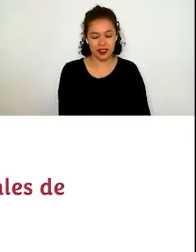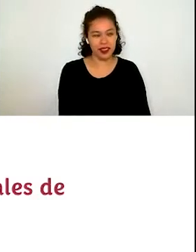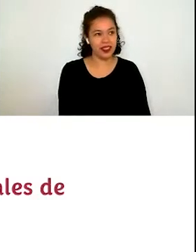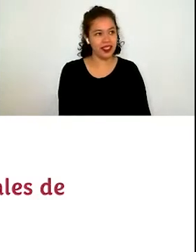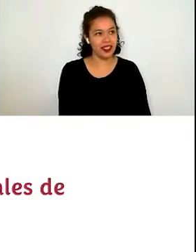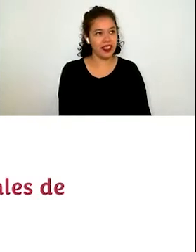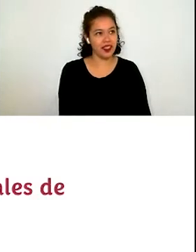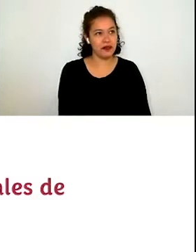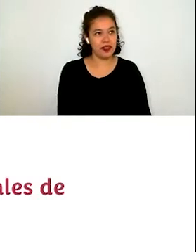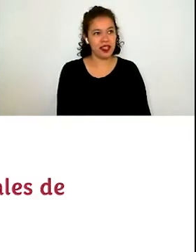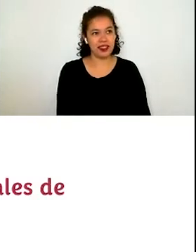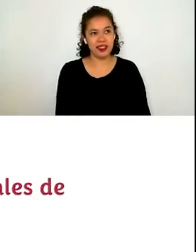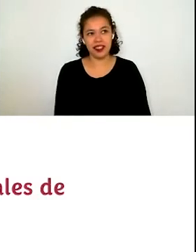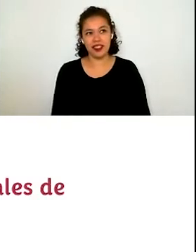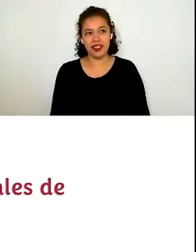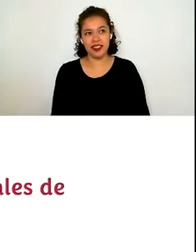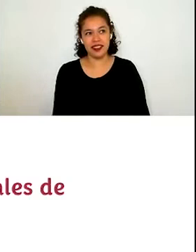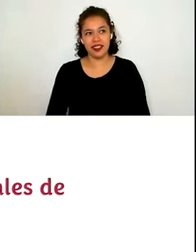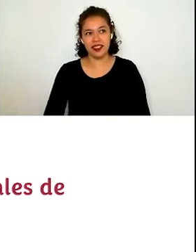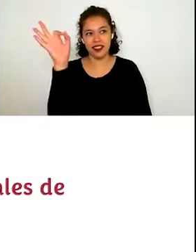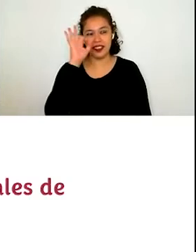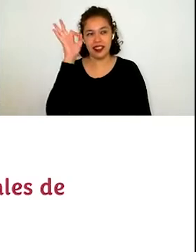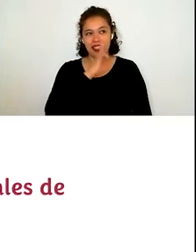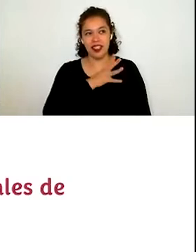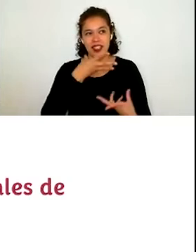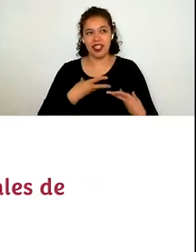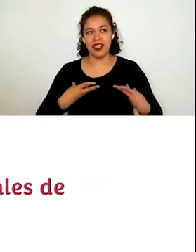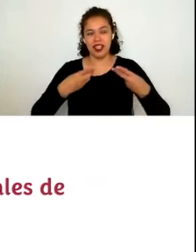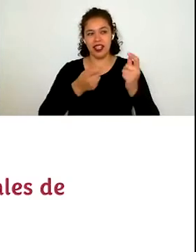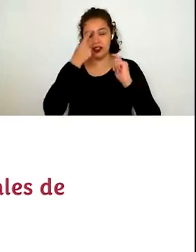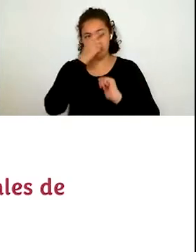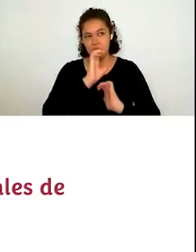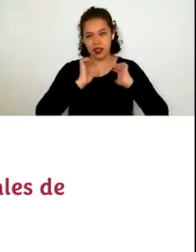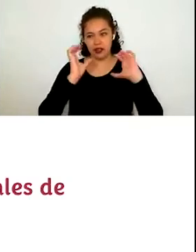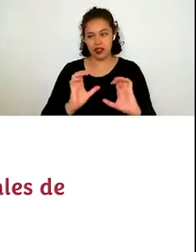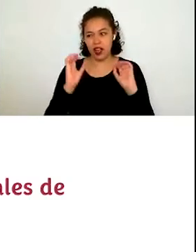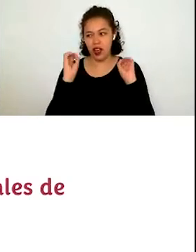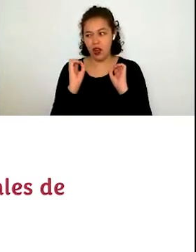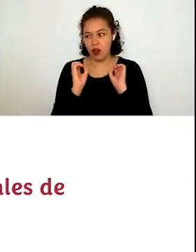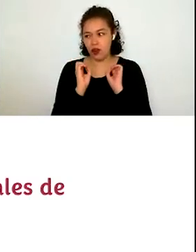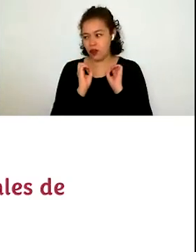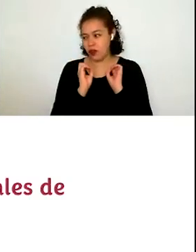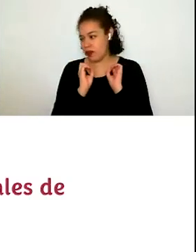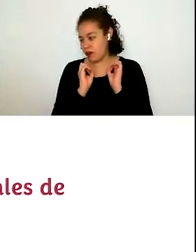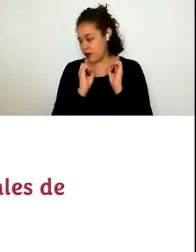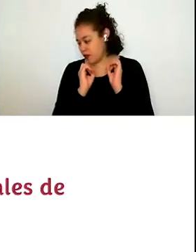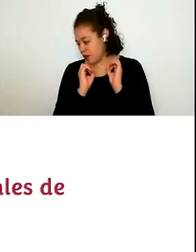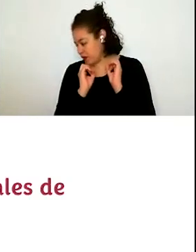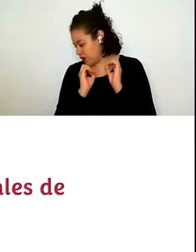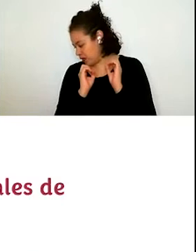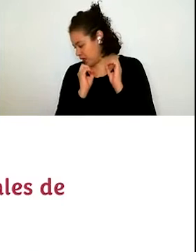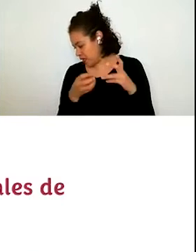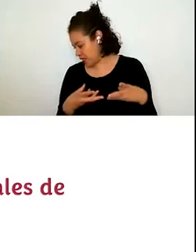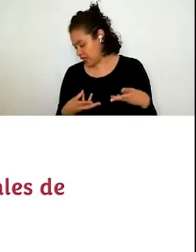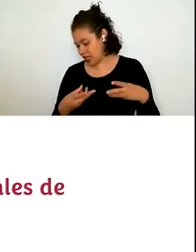En el caso de gastos de conservación o gastos que necesitan